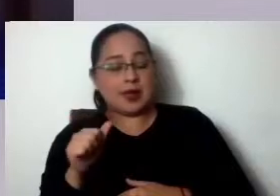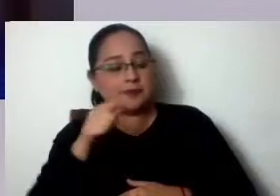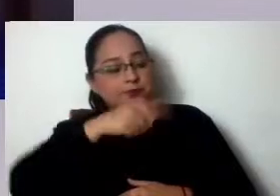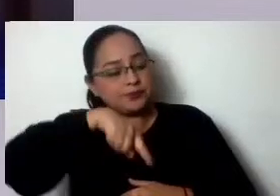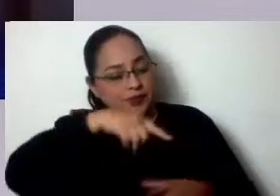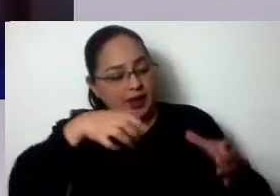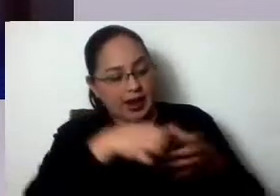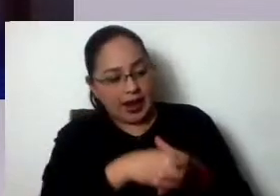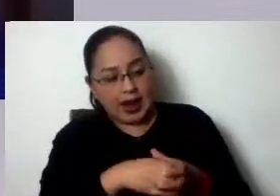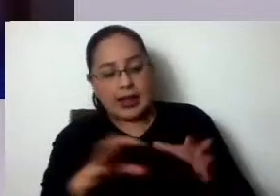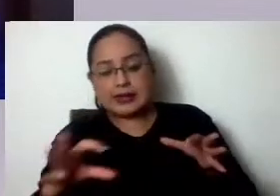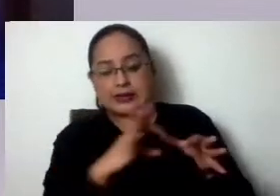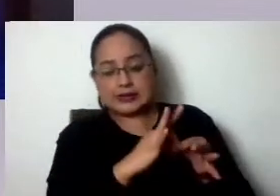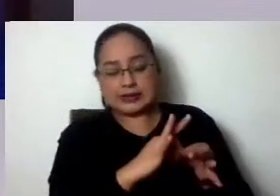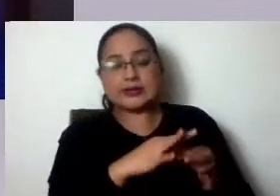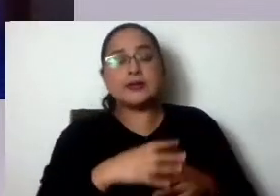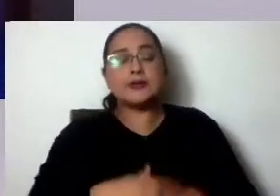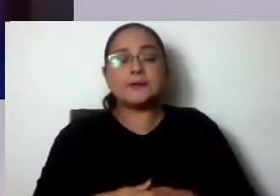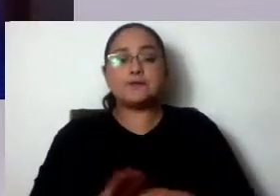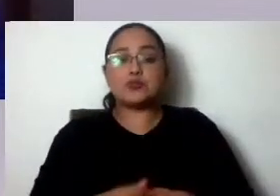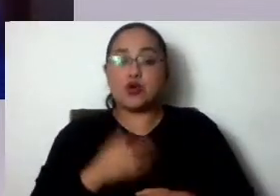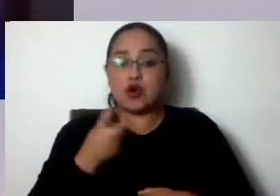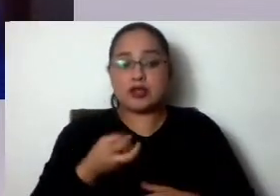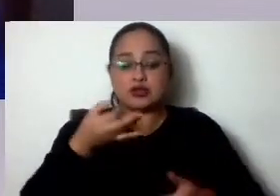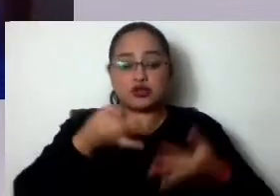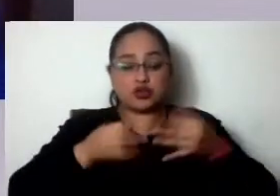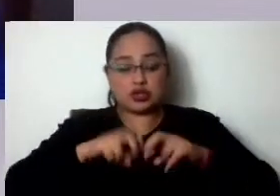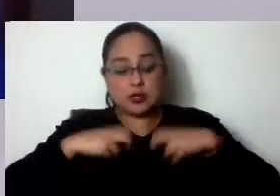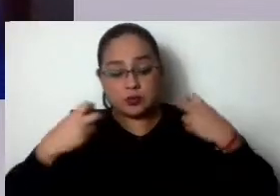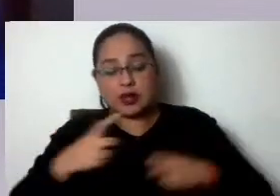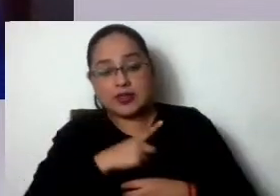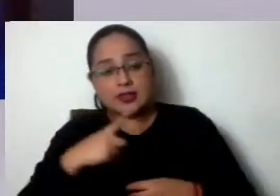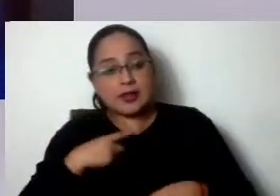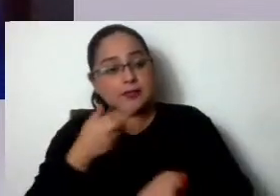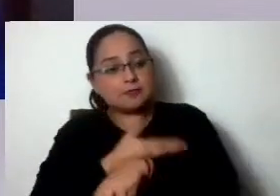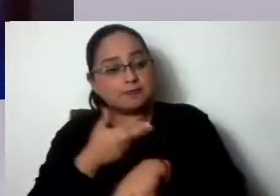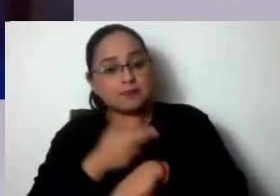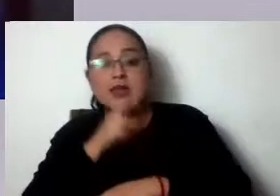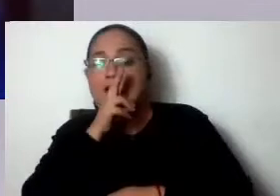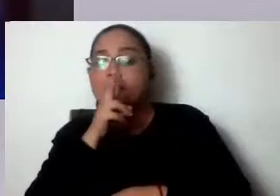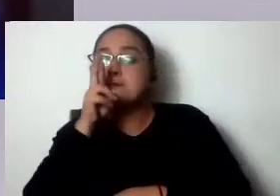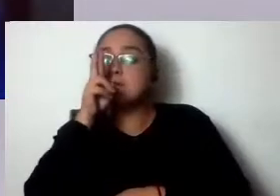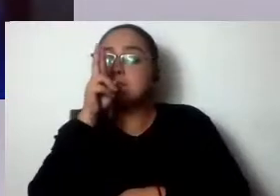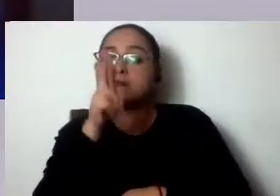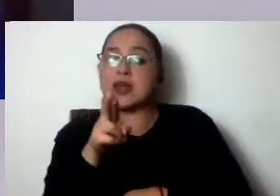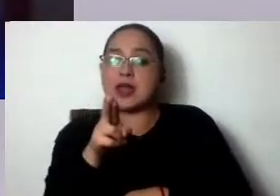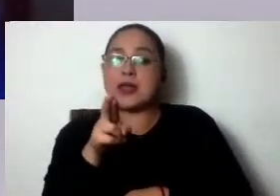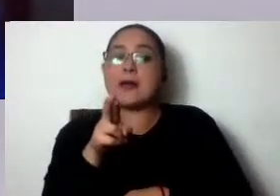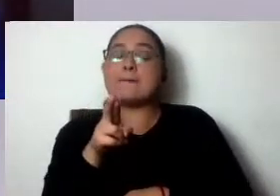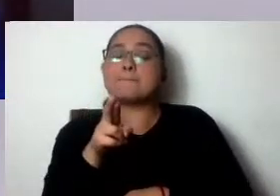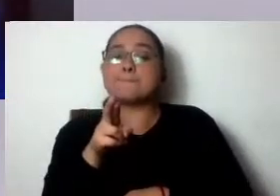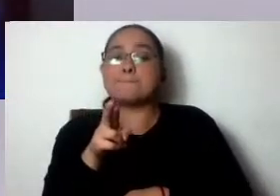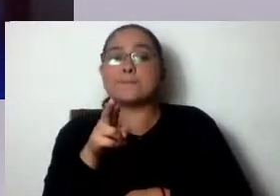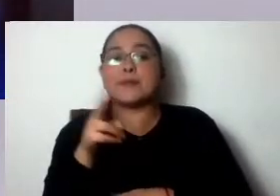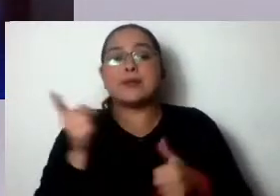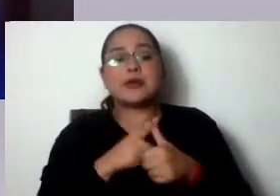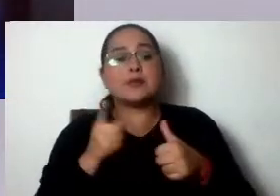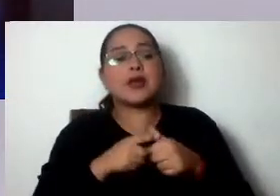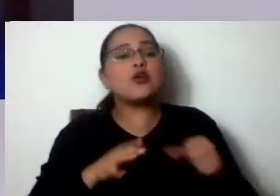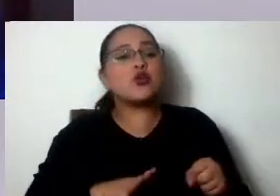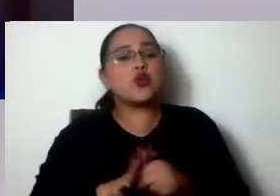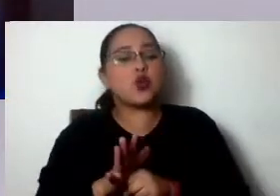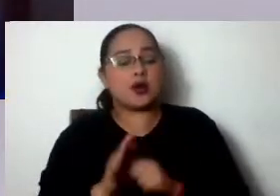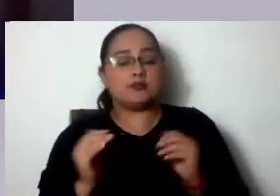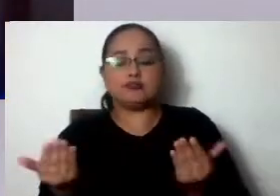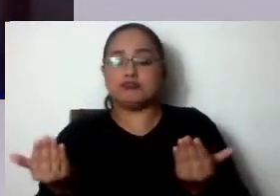tanto el tribunal en pleno deberá resolver y definir el criterio que debe prevalecer sobre la legitimación